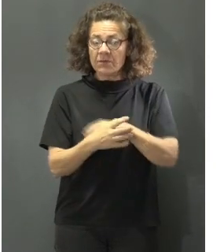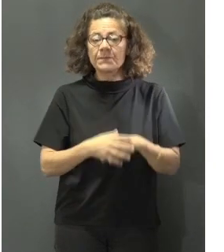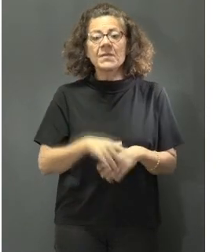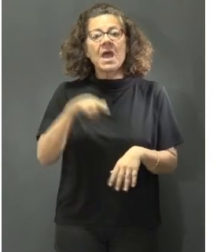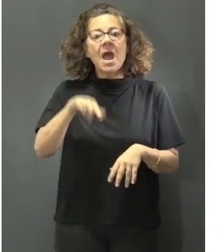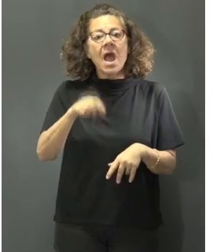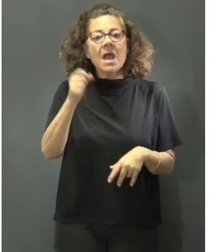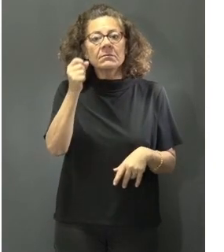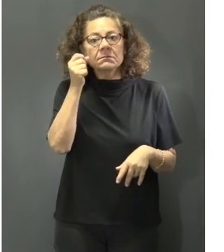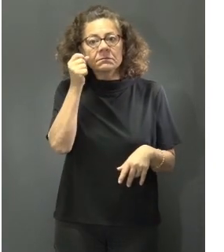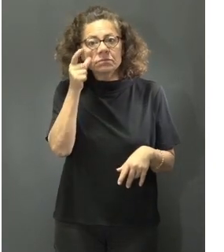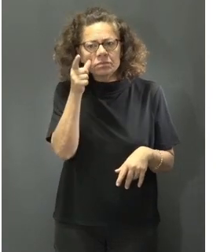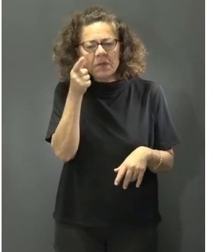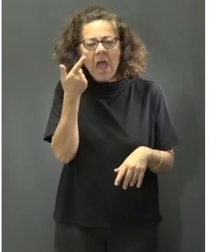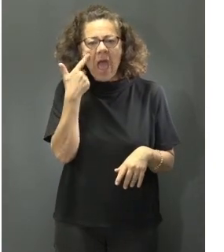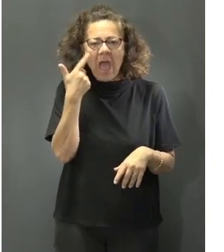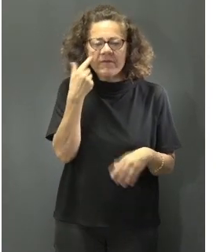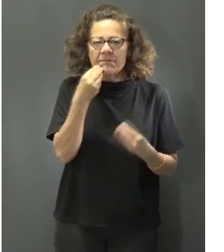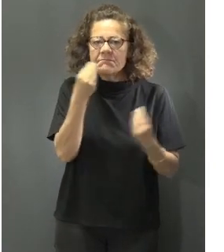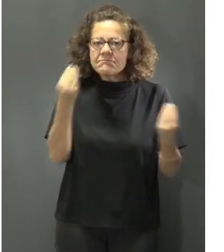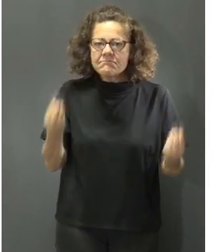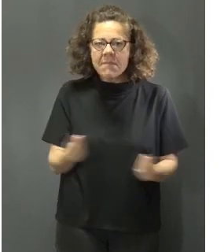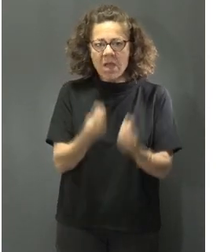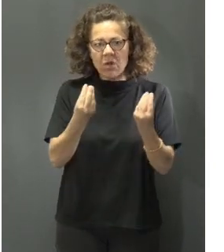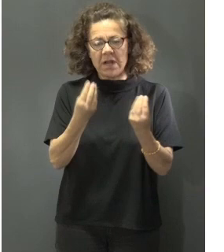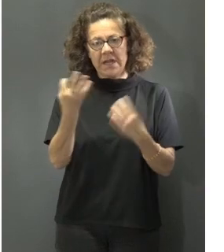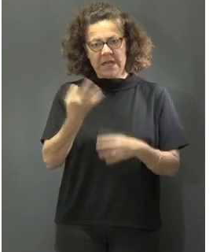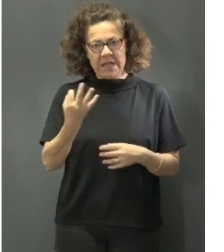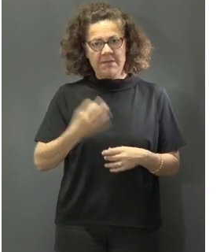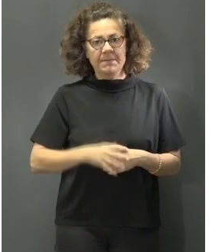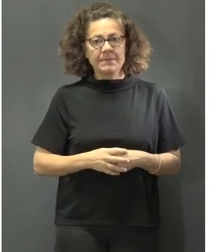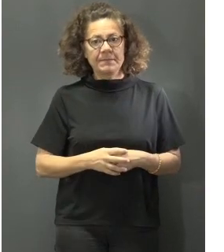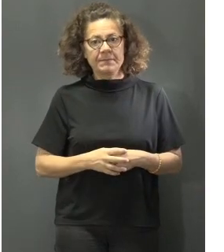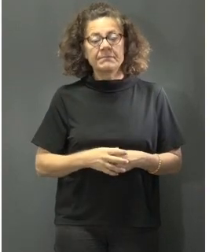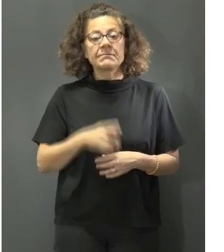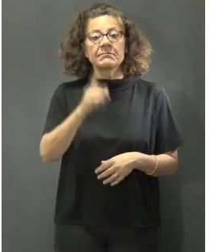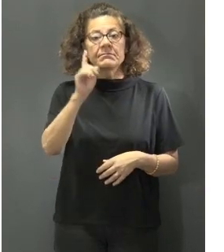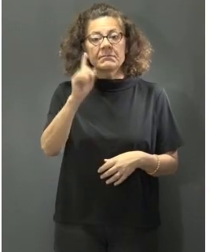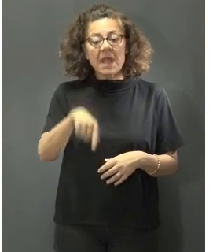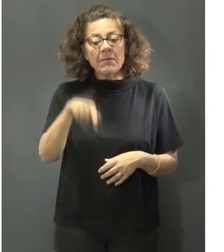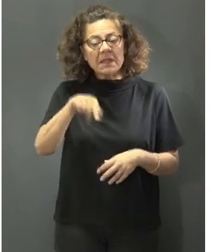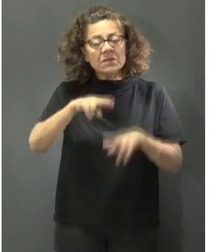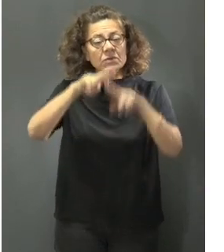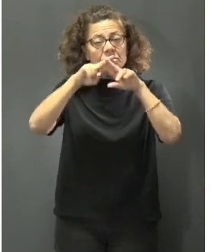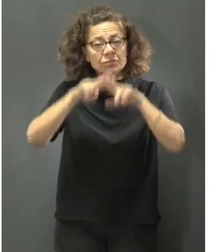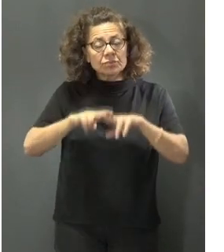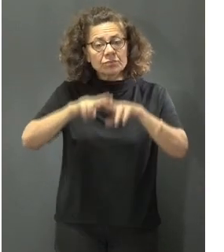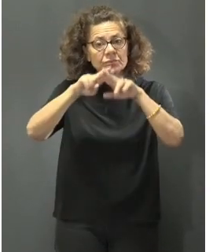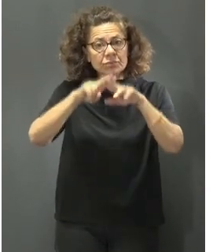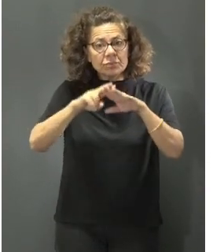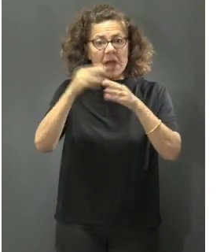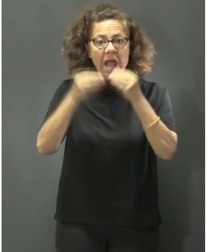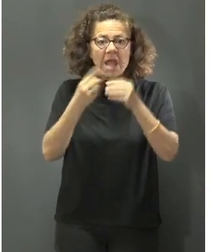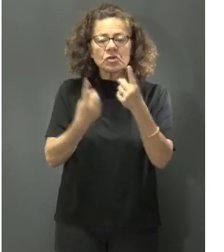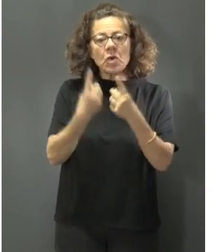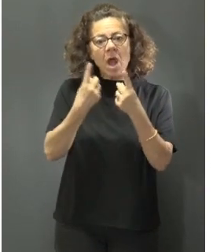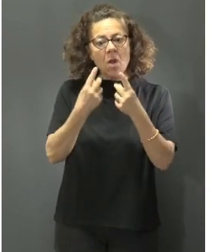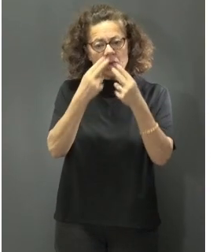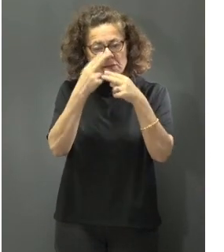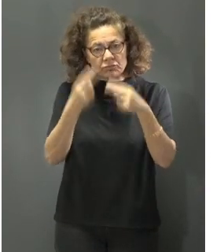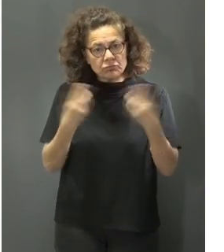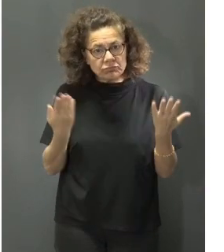ido viendo en qué se puede mejorar. Y bueno, pues al hilo también de estos estudios hemos realizado algunas